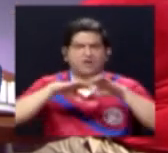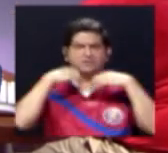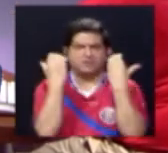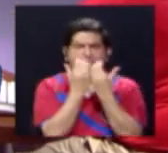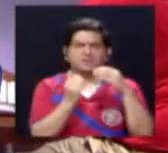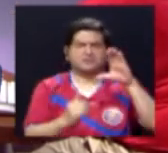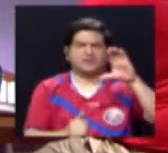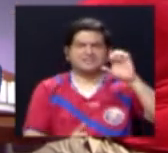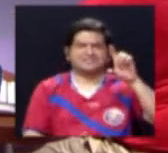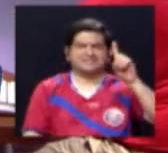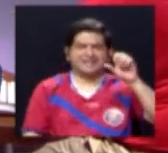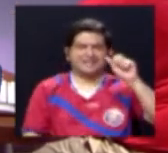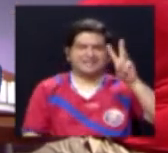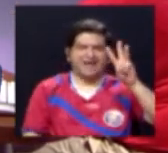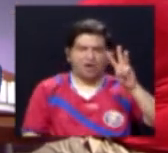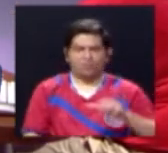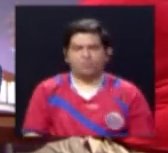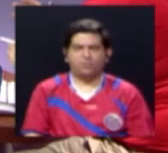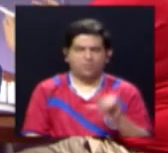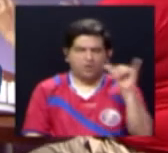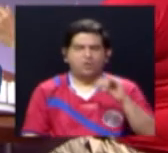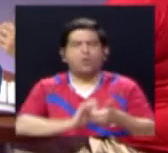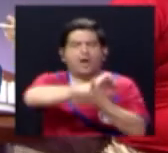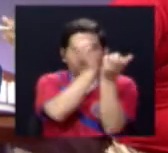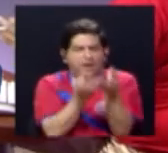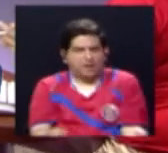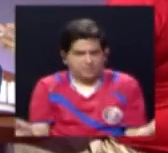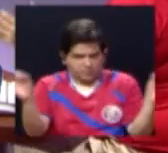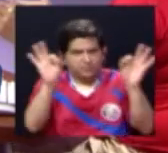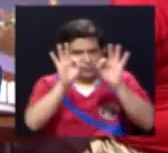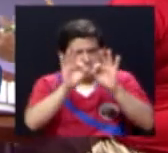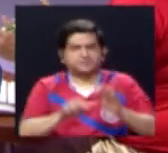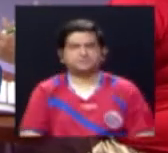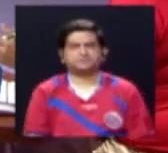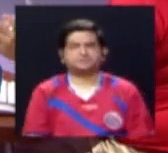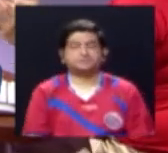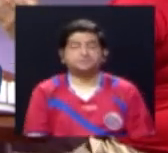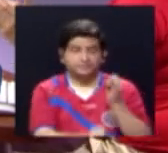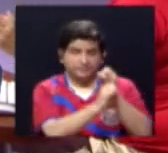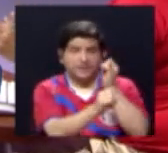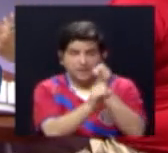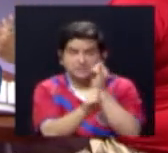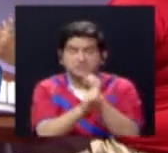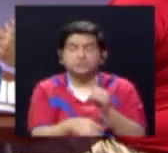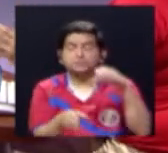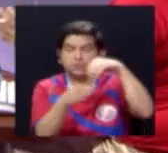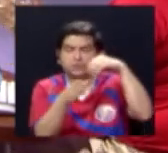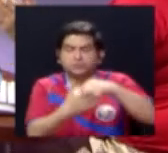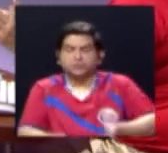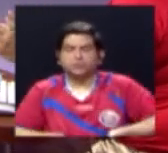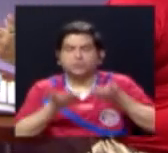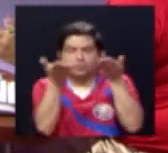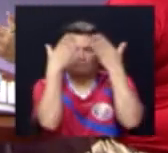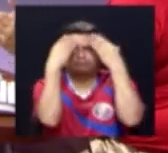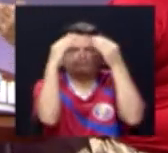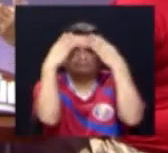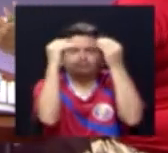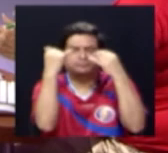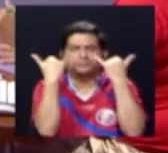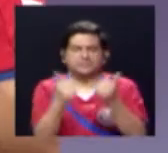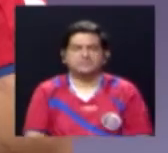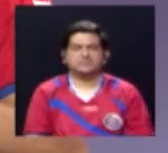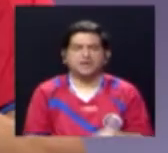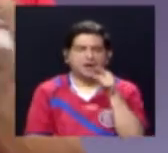de la cedaw verdad y que en eso también un cambio importante sería que realmente las instituciones aporten información ya